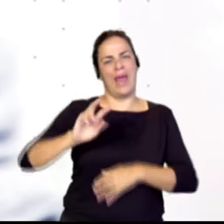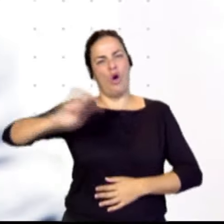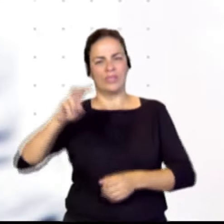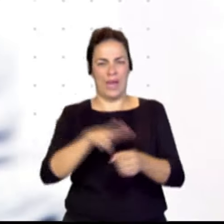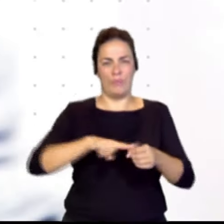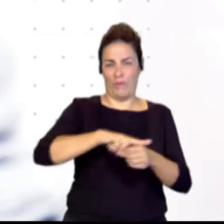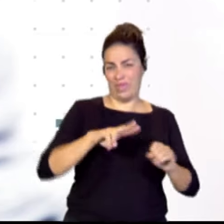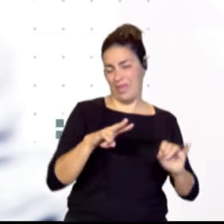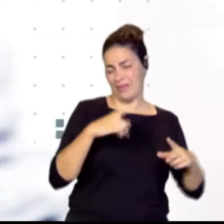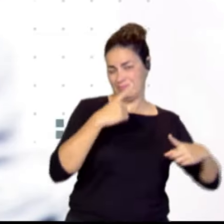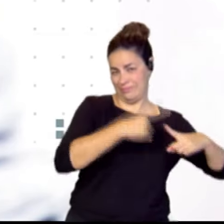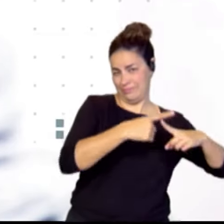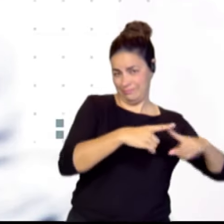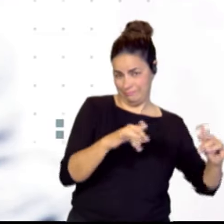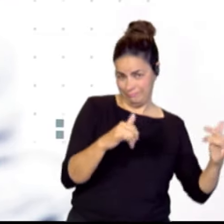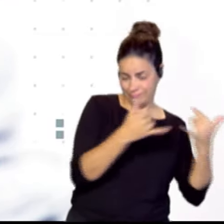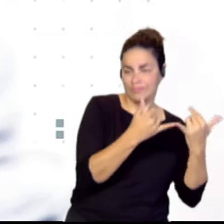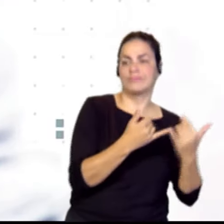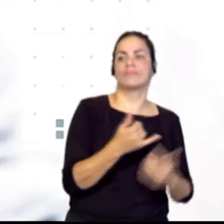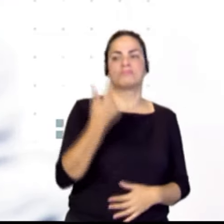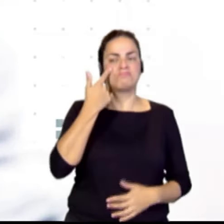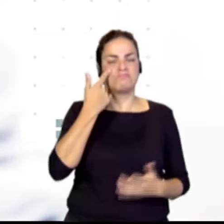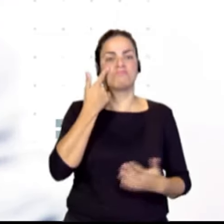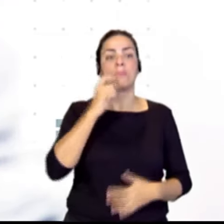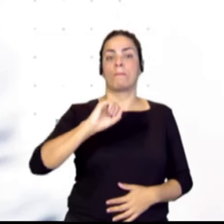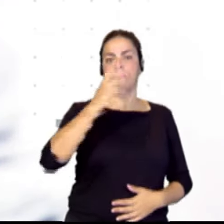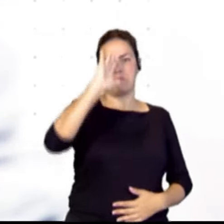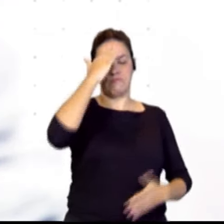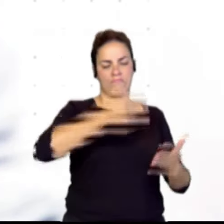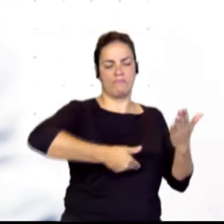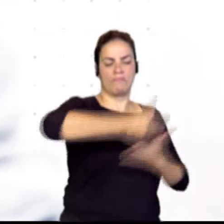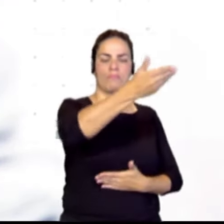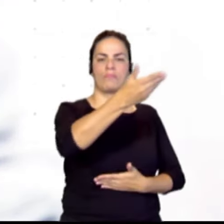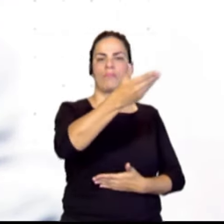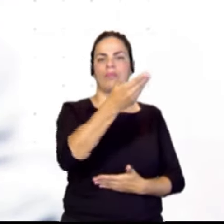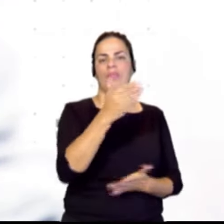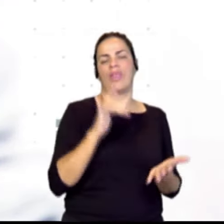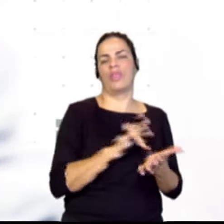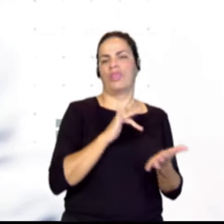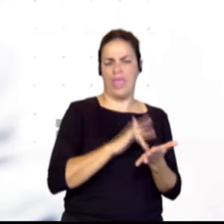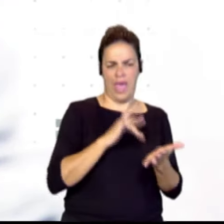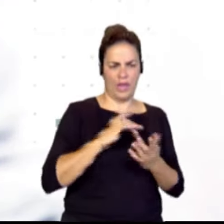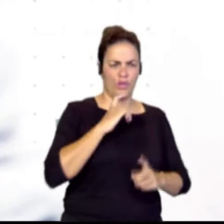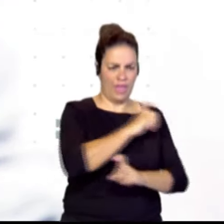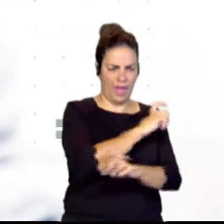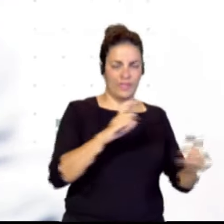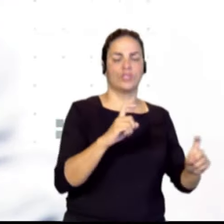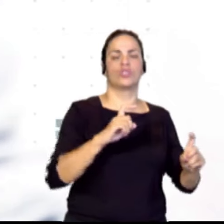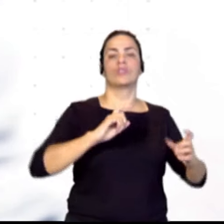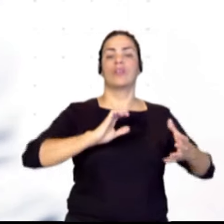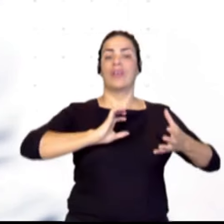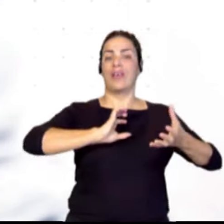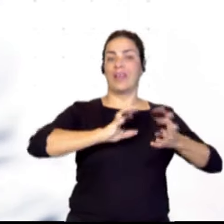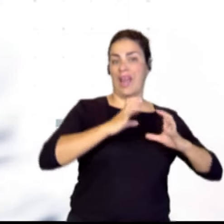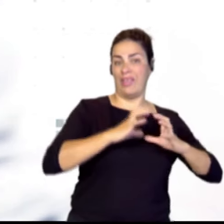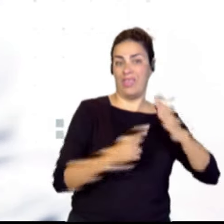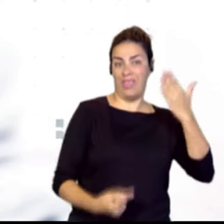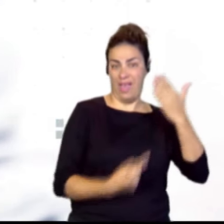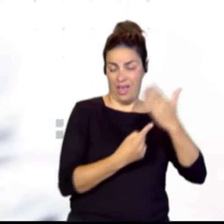tenerife vamos ya a comprobarlo Esta es la primera página del periódico diario de avisos Granadilla de avona al sur de